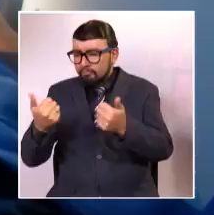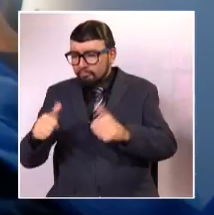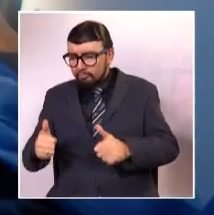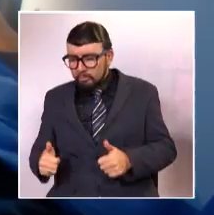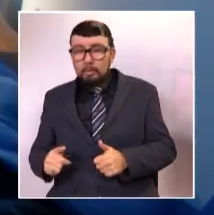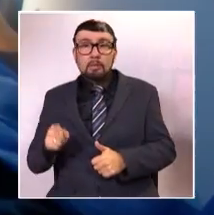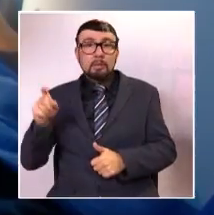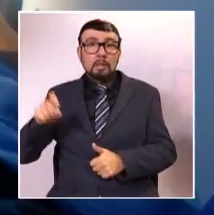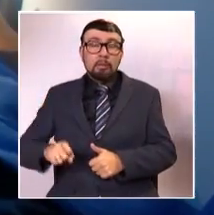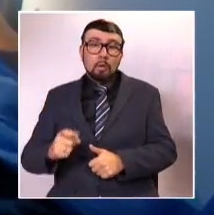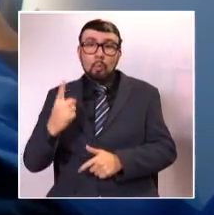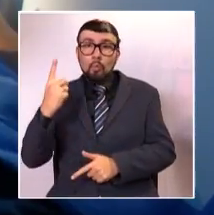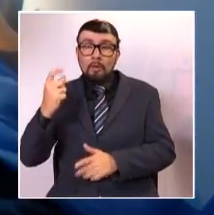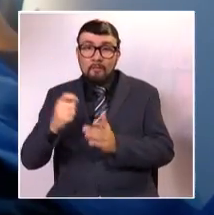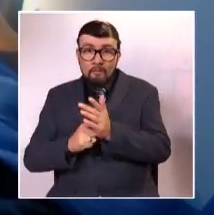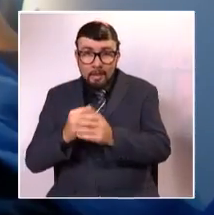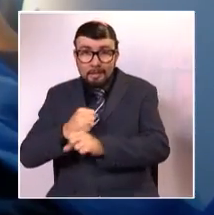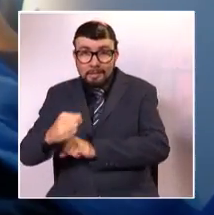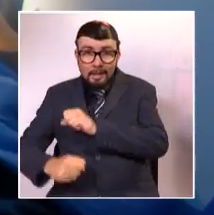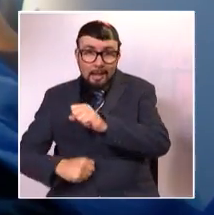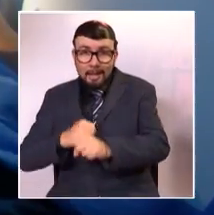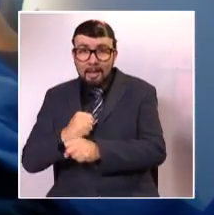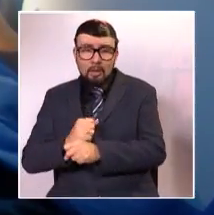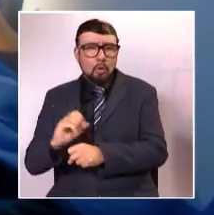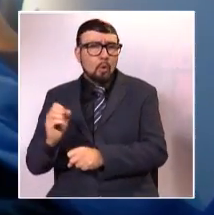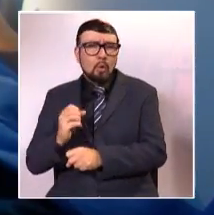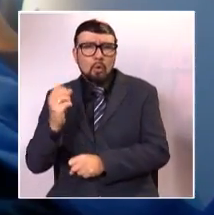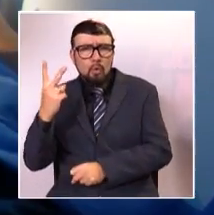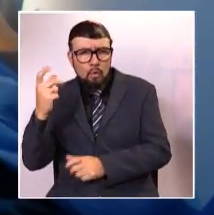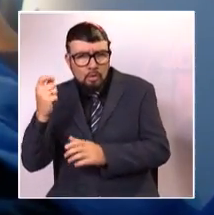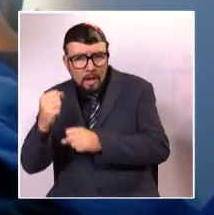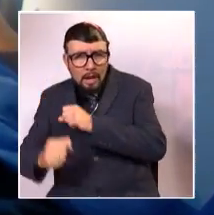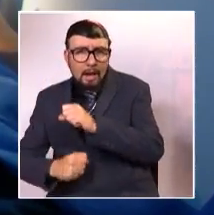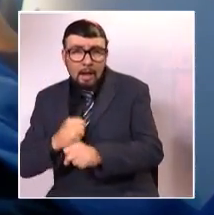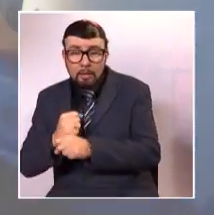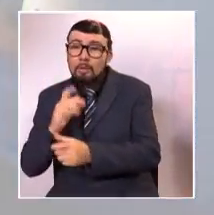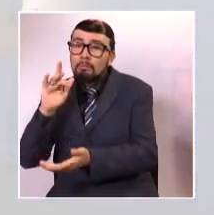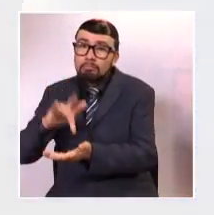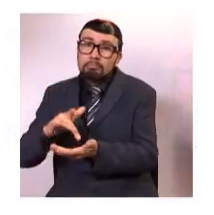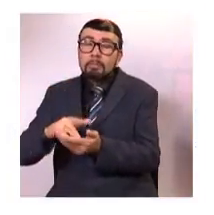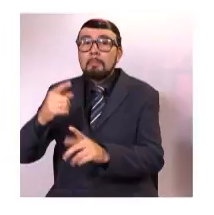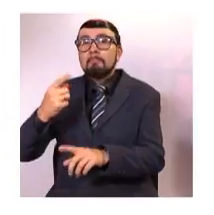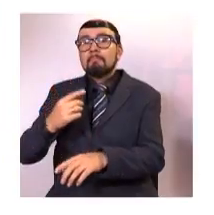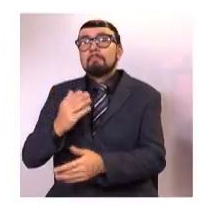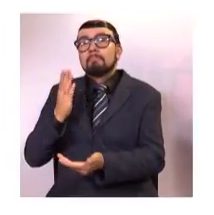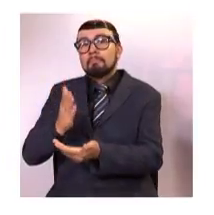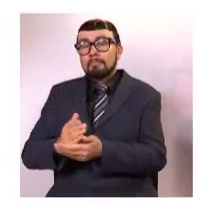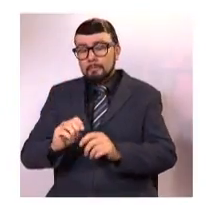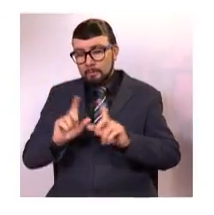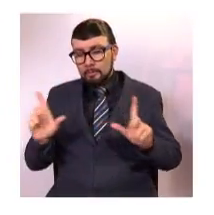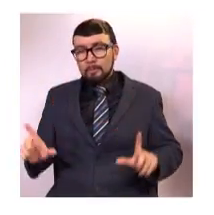si quiere una vez a cada 2 años después de los 50 años.